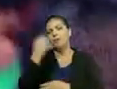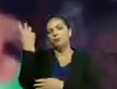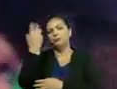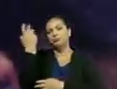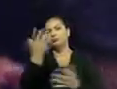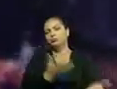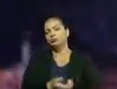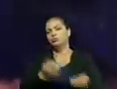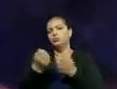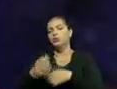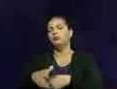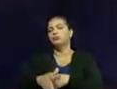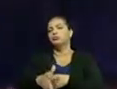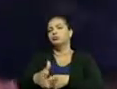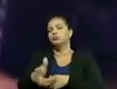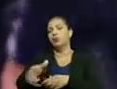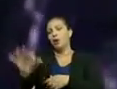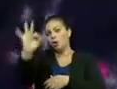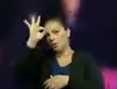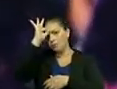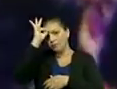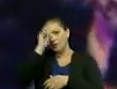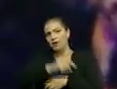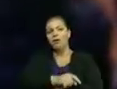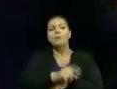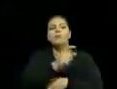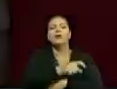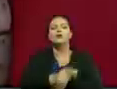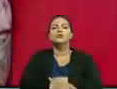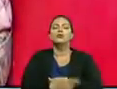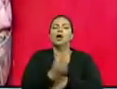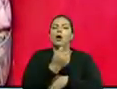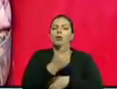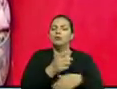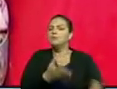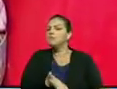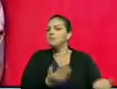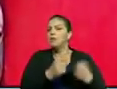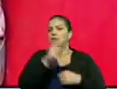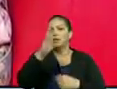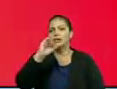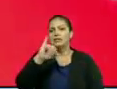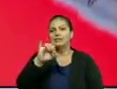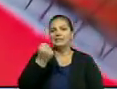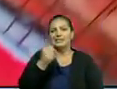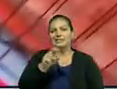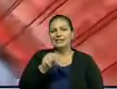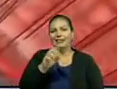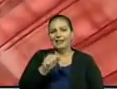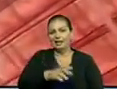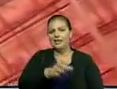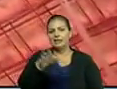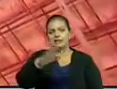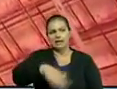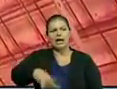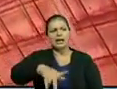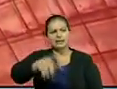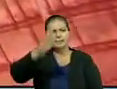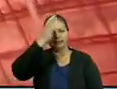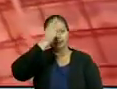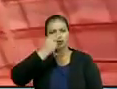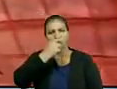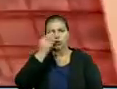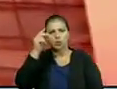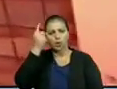valoraciones médicas. Esta clínica fue clausurada en un operativo anterior, precisamente por insalubridad, mal manejo de desechos, por infraestructura, porque no encontramos